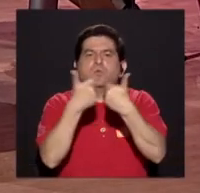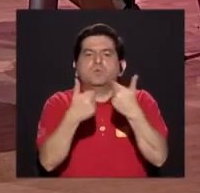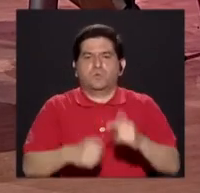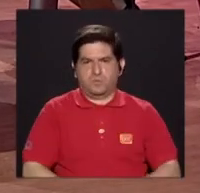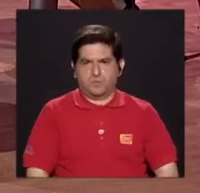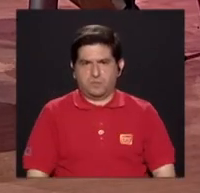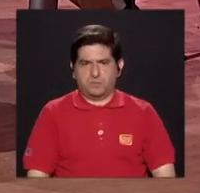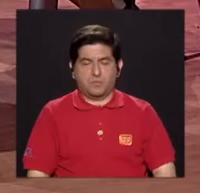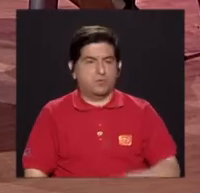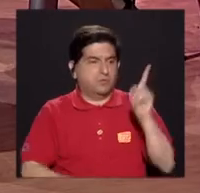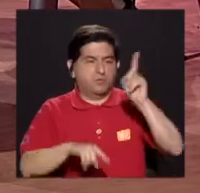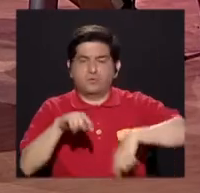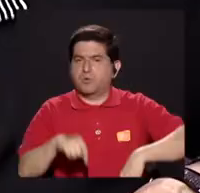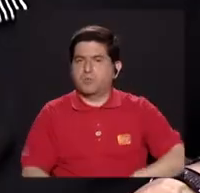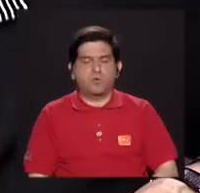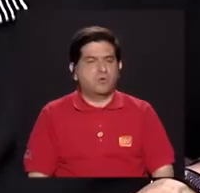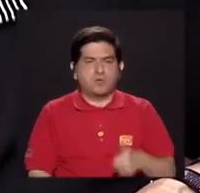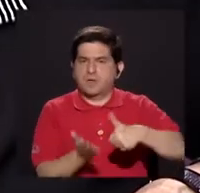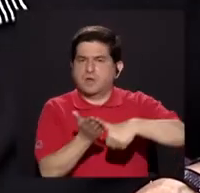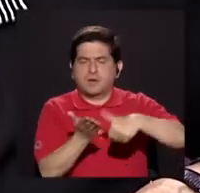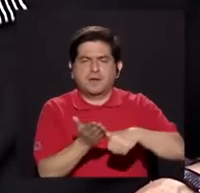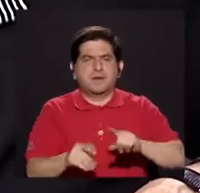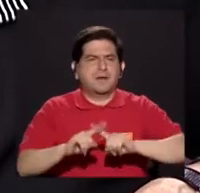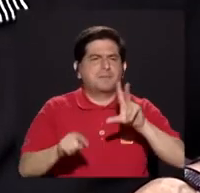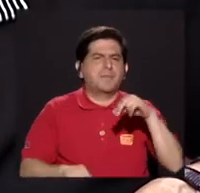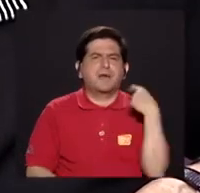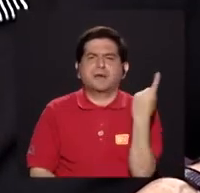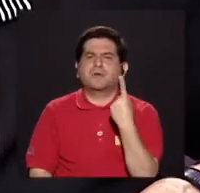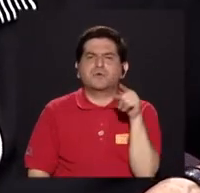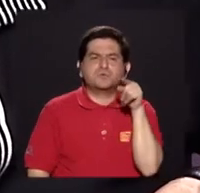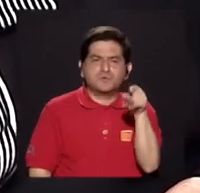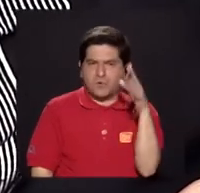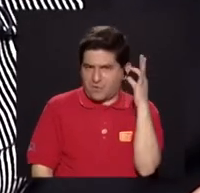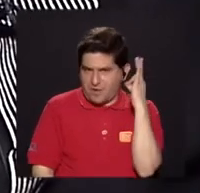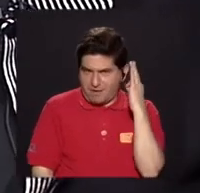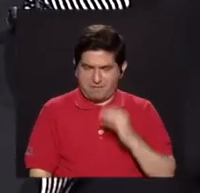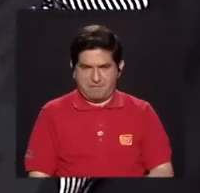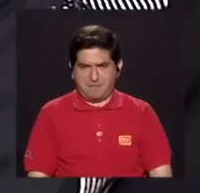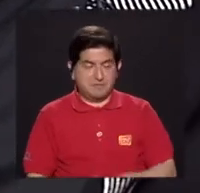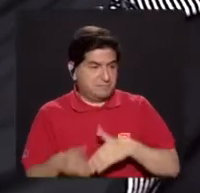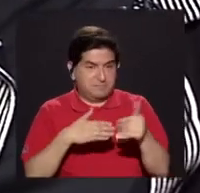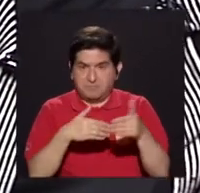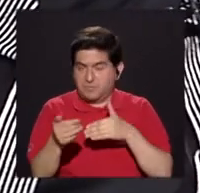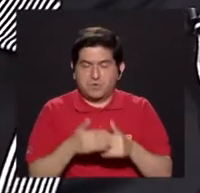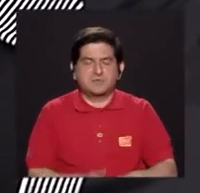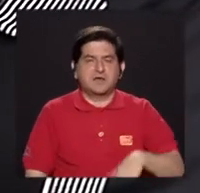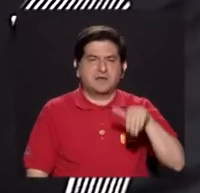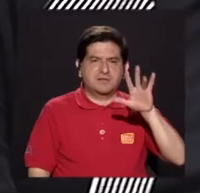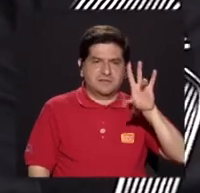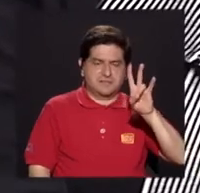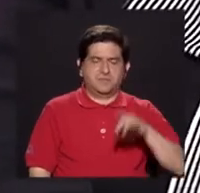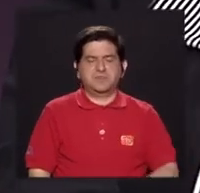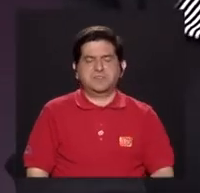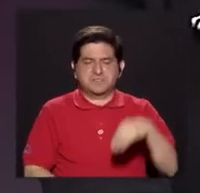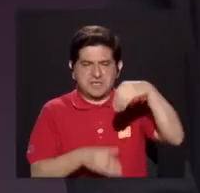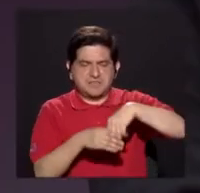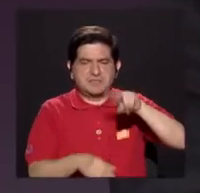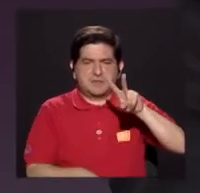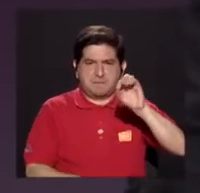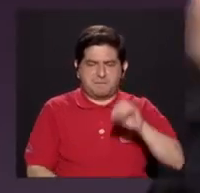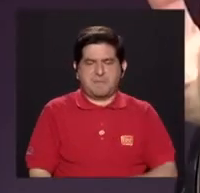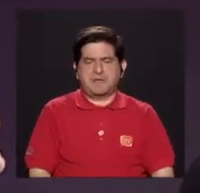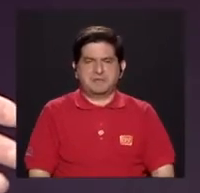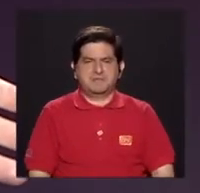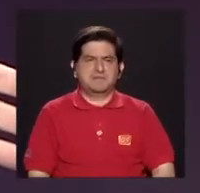Es decir, no hubieran podido elegir. No solamente ellas, porque aún así de 57 son 20, quedan 37,